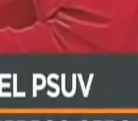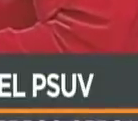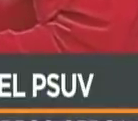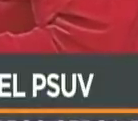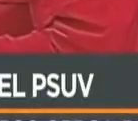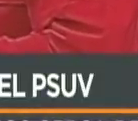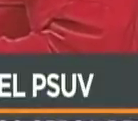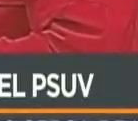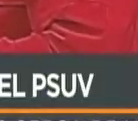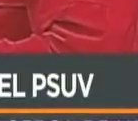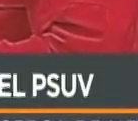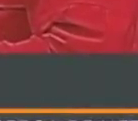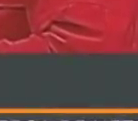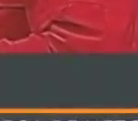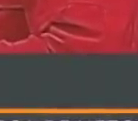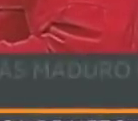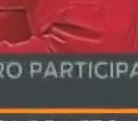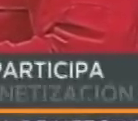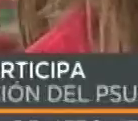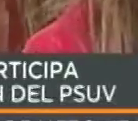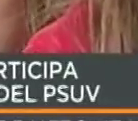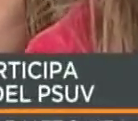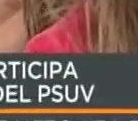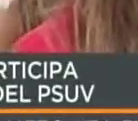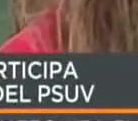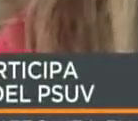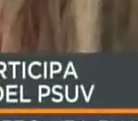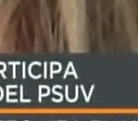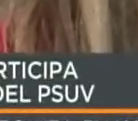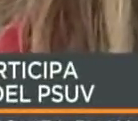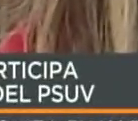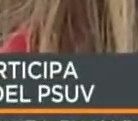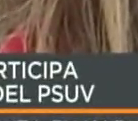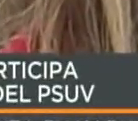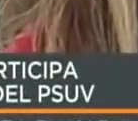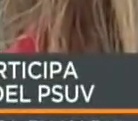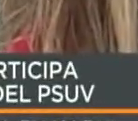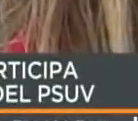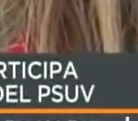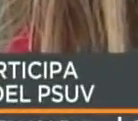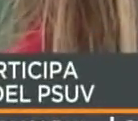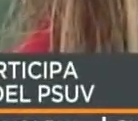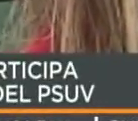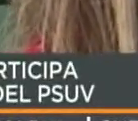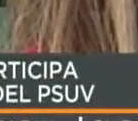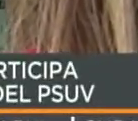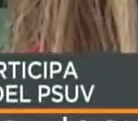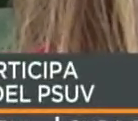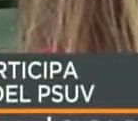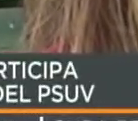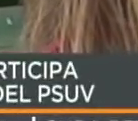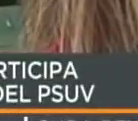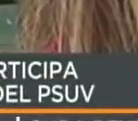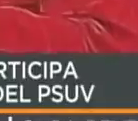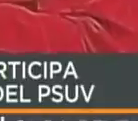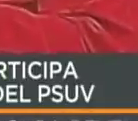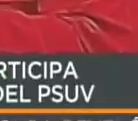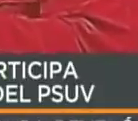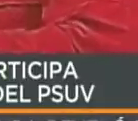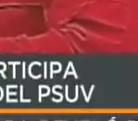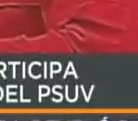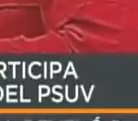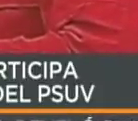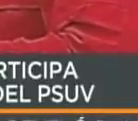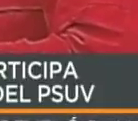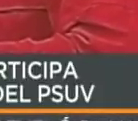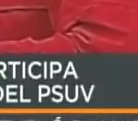Chávez, también los comités locales de abastecimiento y producción participando, y también ir detectando en